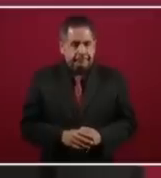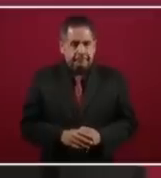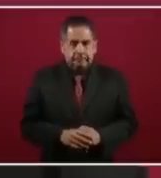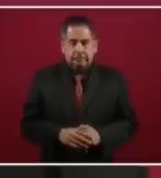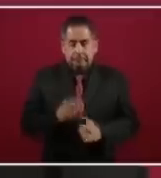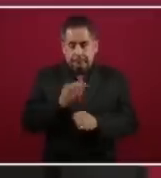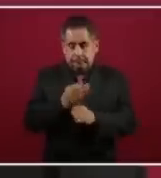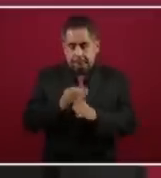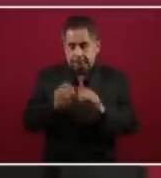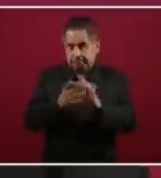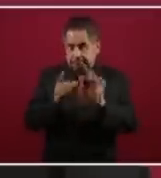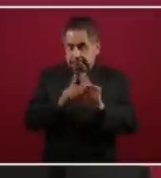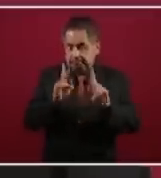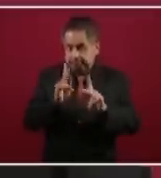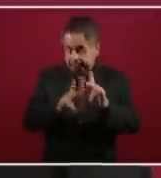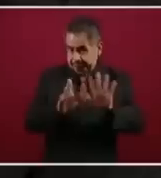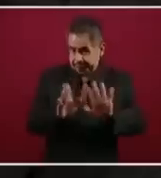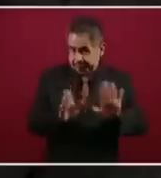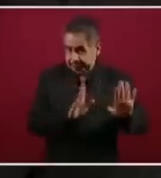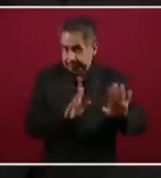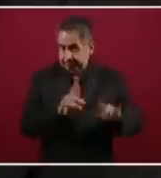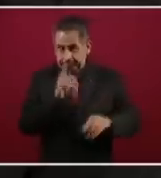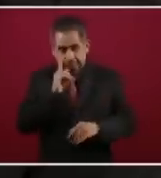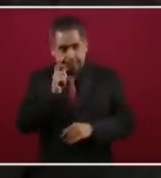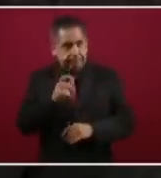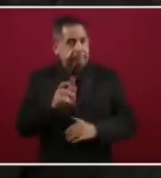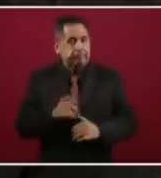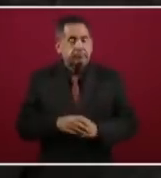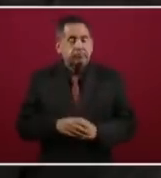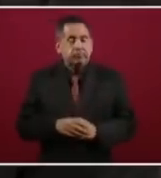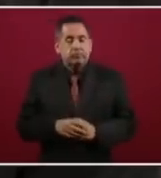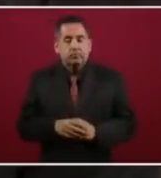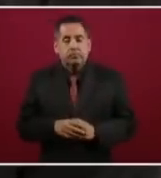abro un paréntesis para decir, ustedes que